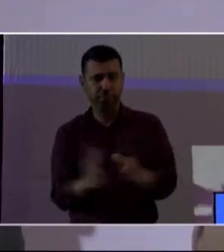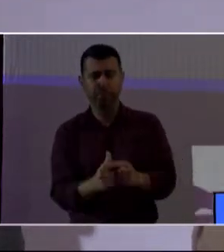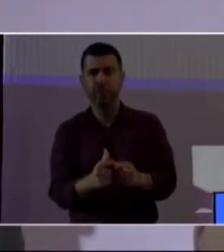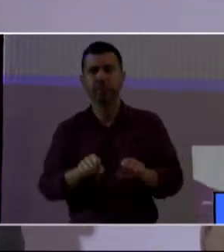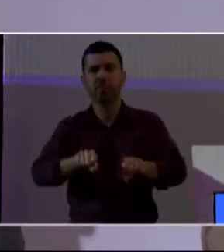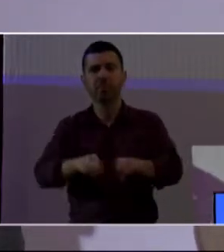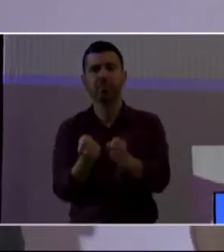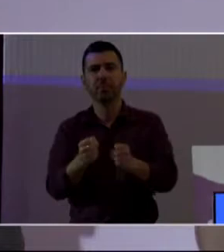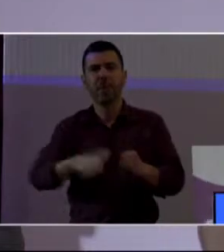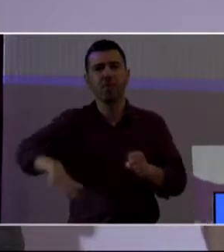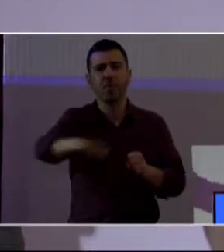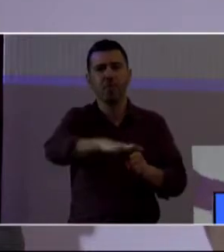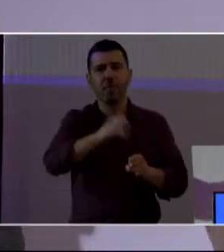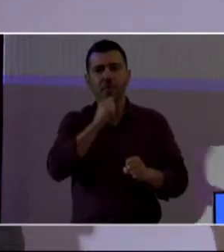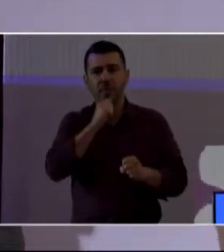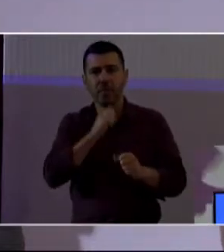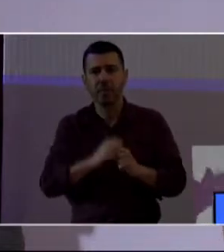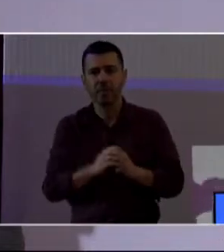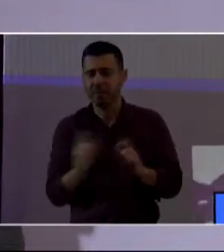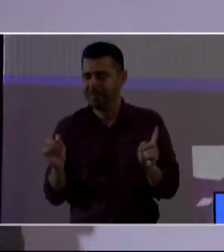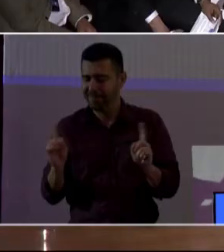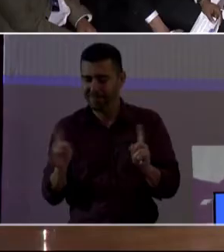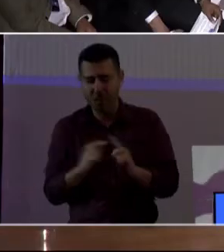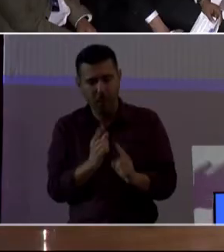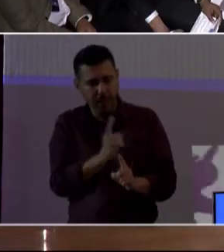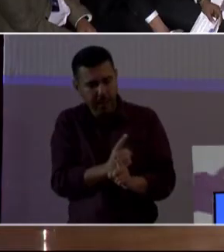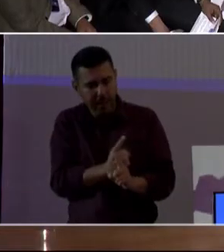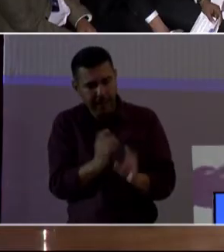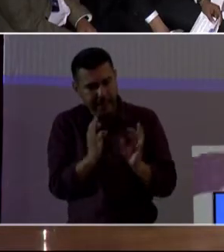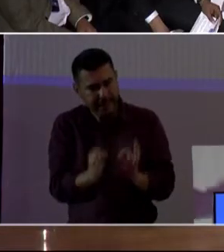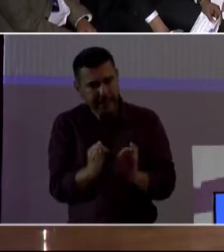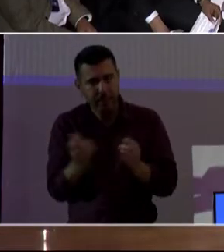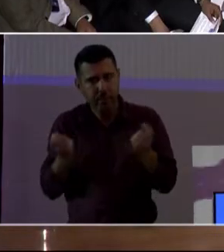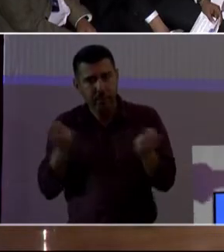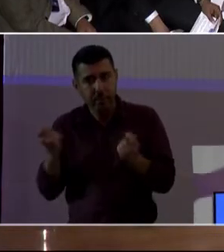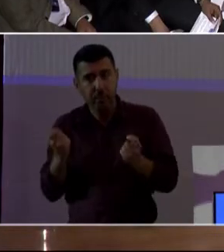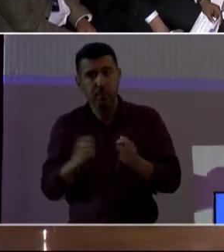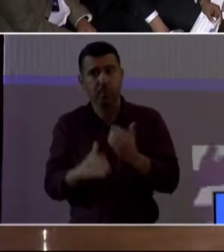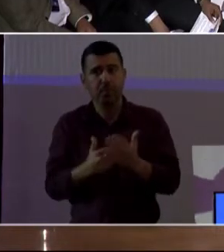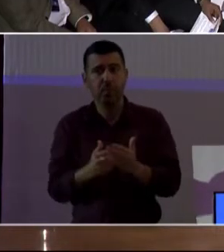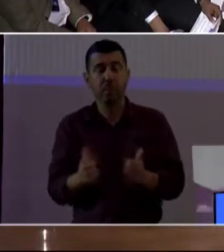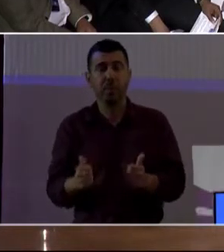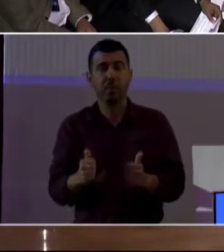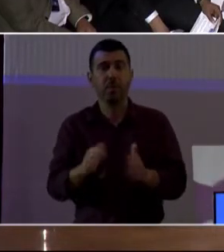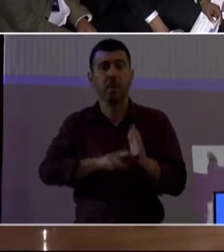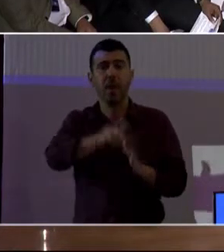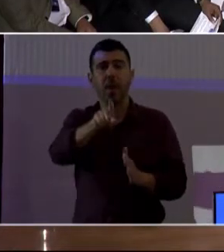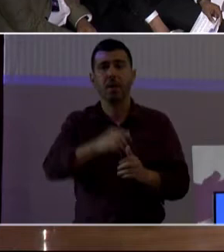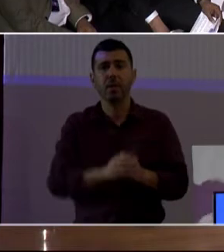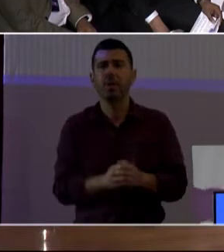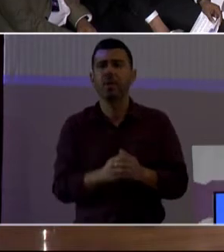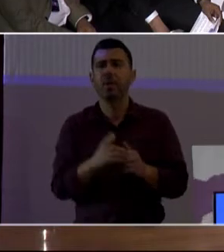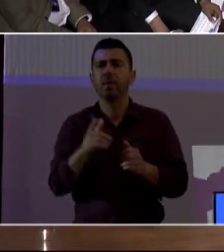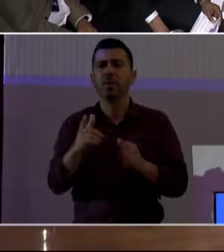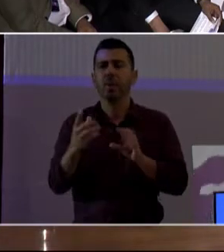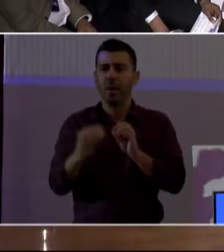y cómo estar de acuerdo a los intereses de la comunidad. Eso fue lo que hicimos y eso nos está haciendo exitosos hasta el momento. Creo